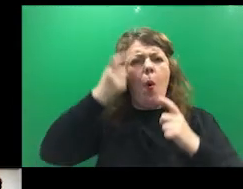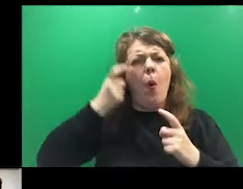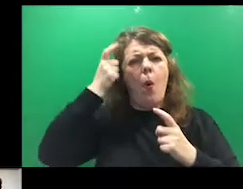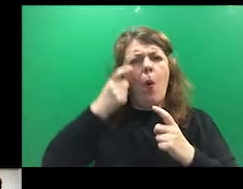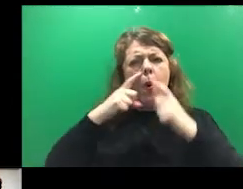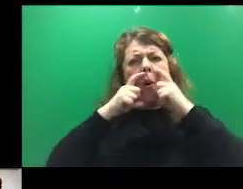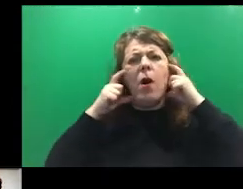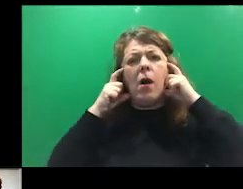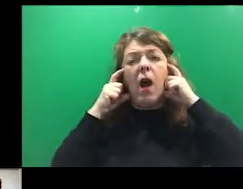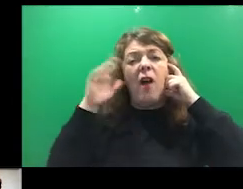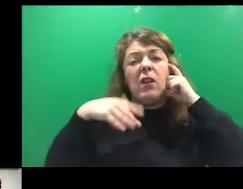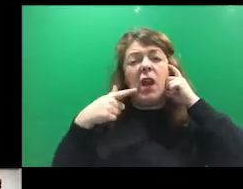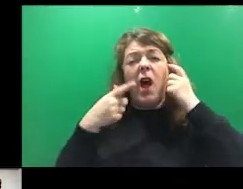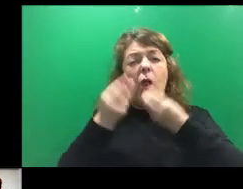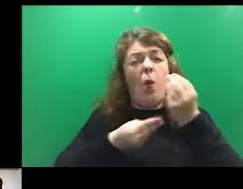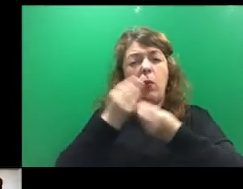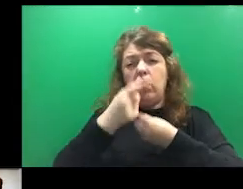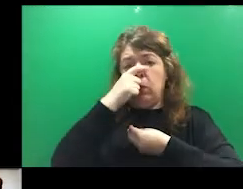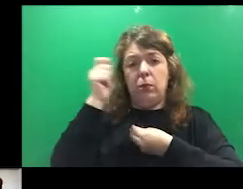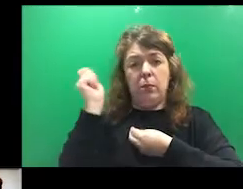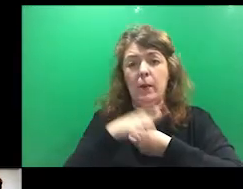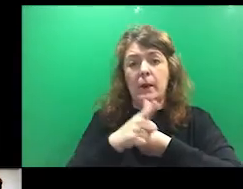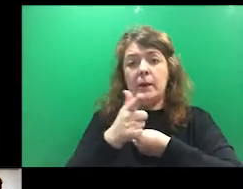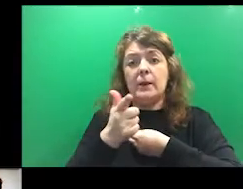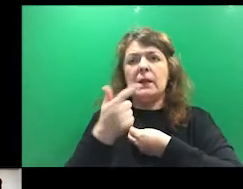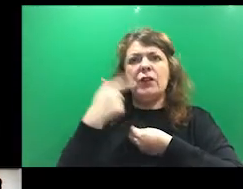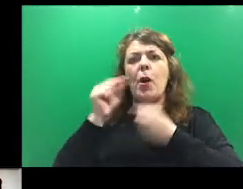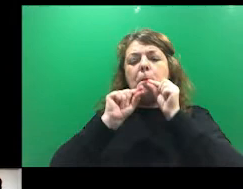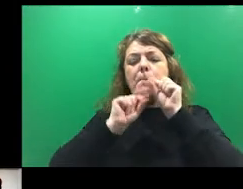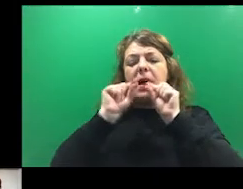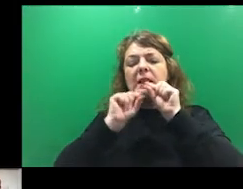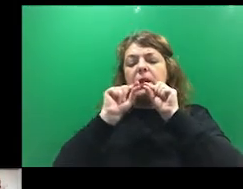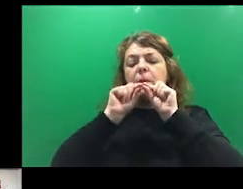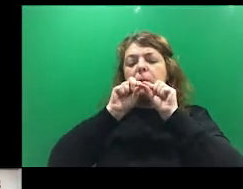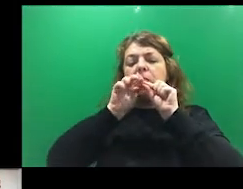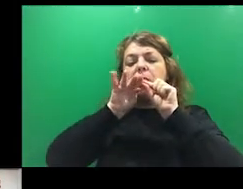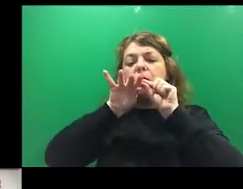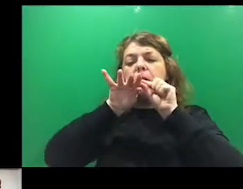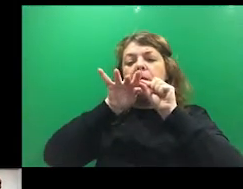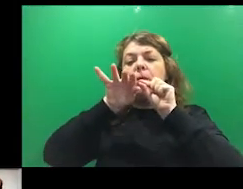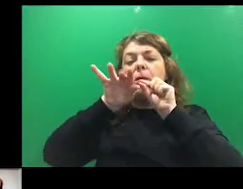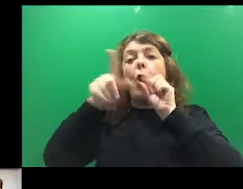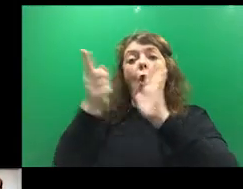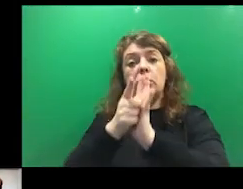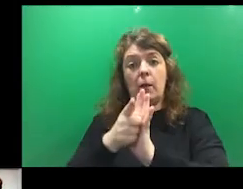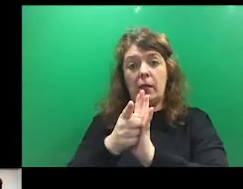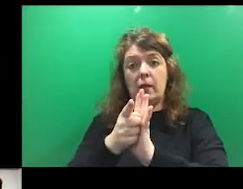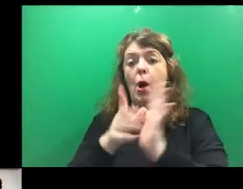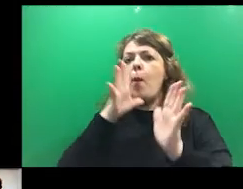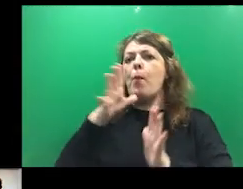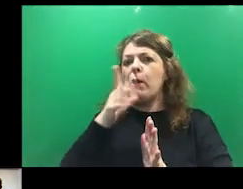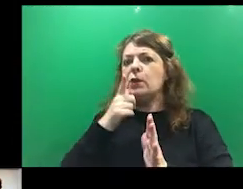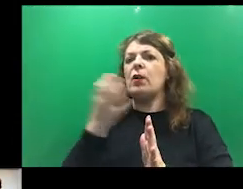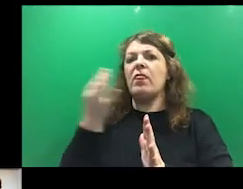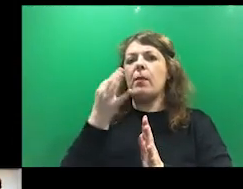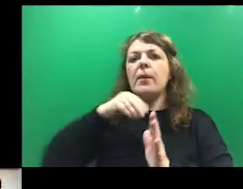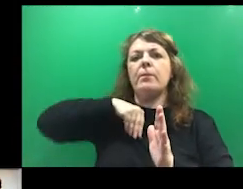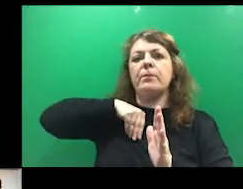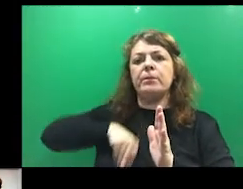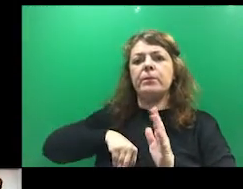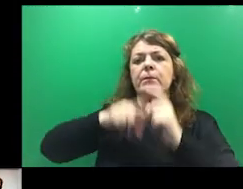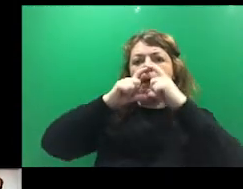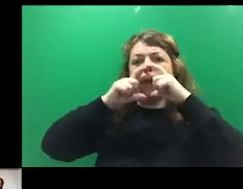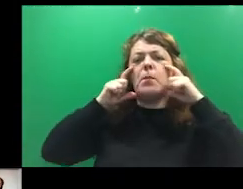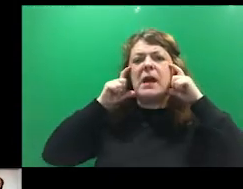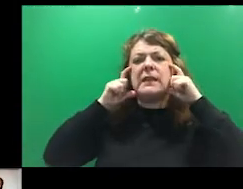la mascarilla mucho tiempo, la mascarilla deja de funcionar y ya estas partículas salen más al aire otra vez. Por